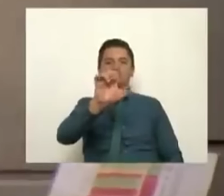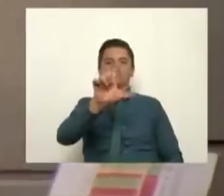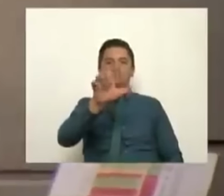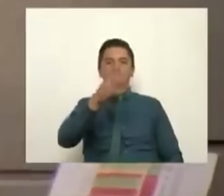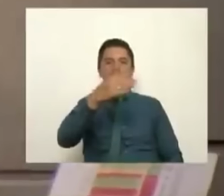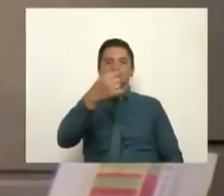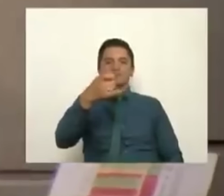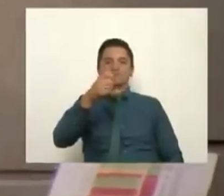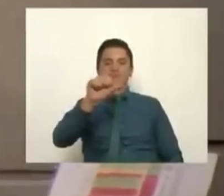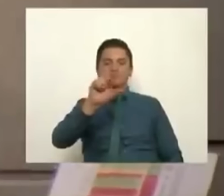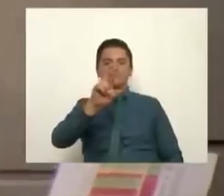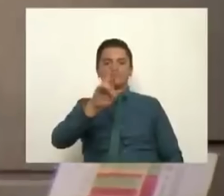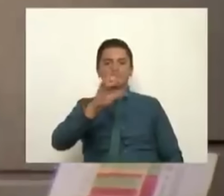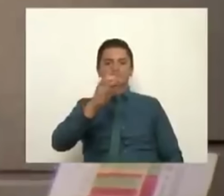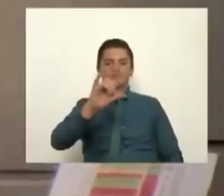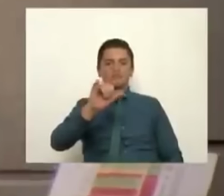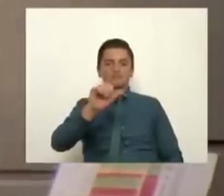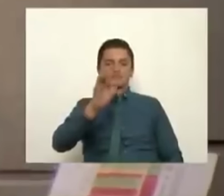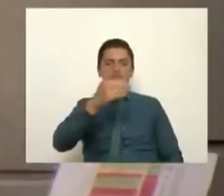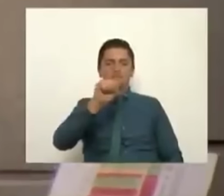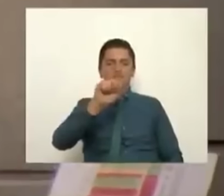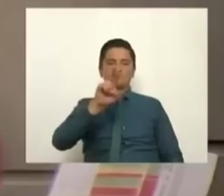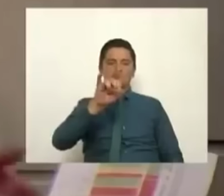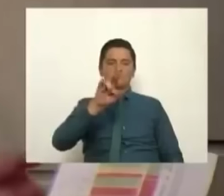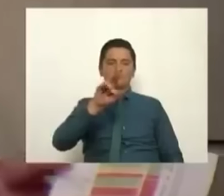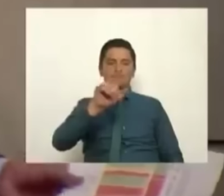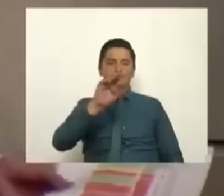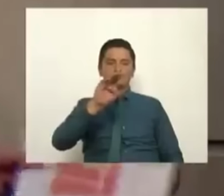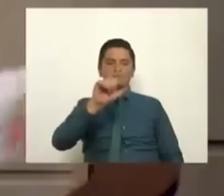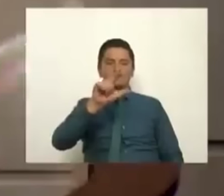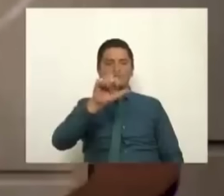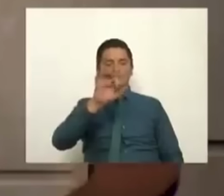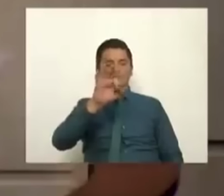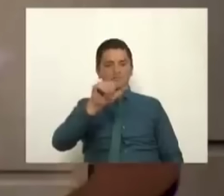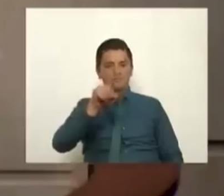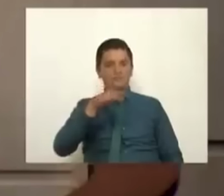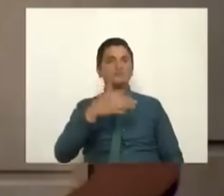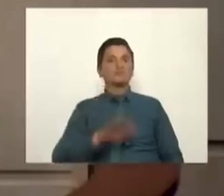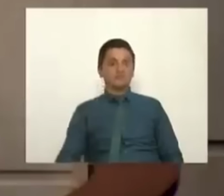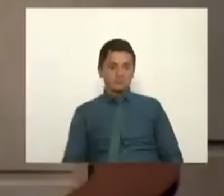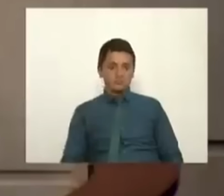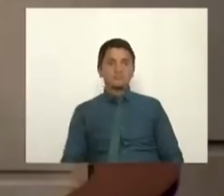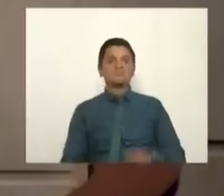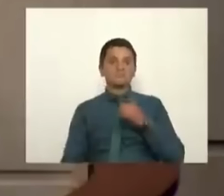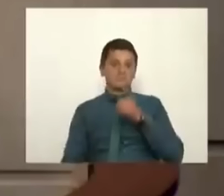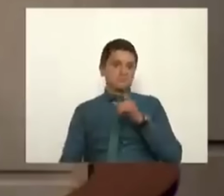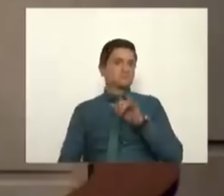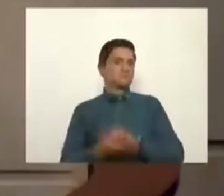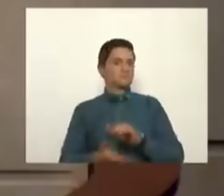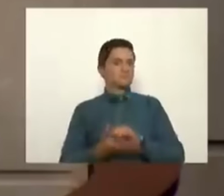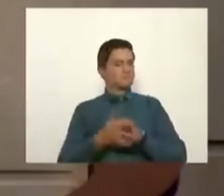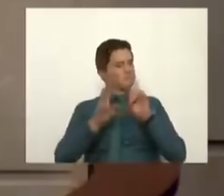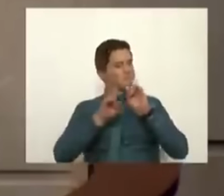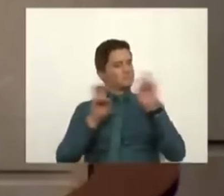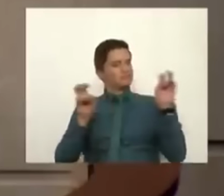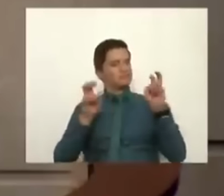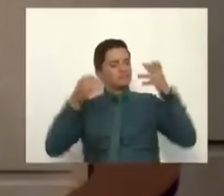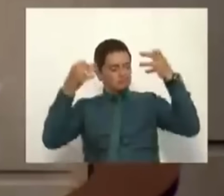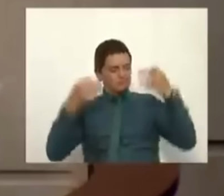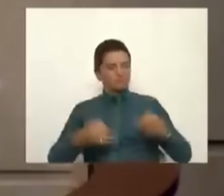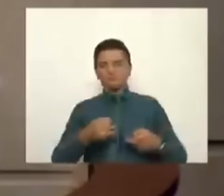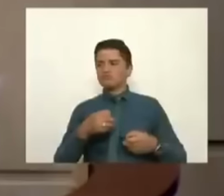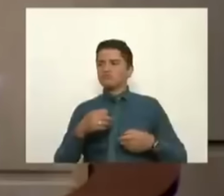Arizabaleta, que tiene un puesto en la campaña Zuluaga, que es el tema del